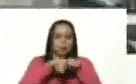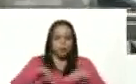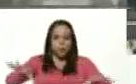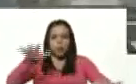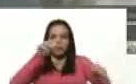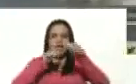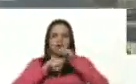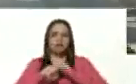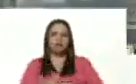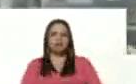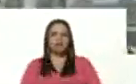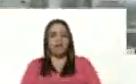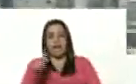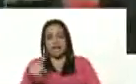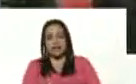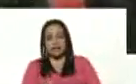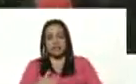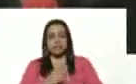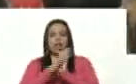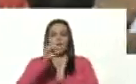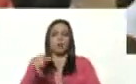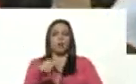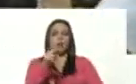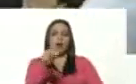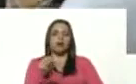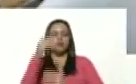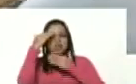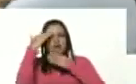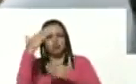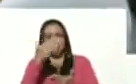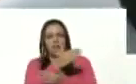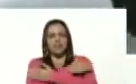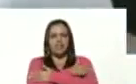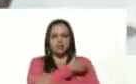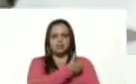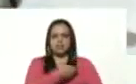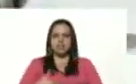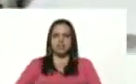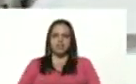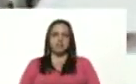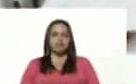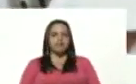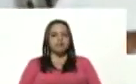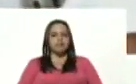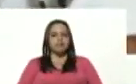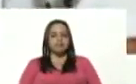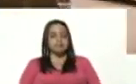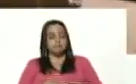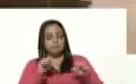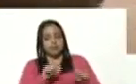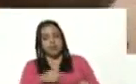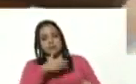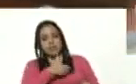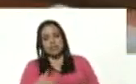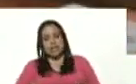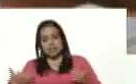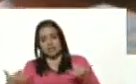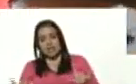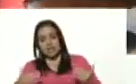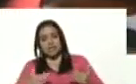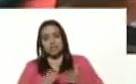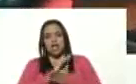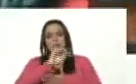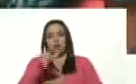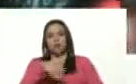San Juan le mandamos un saludo y un abrazo fraterno, señor presidente. Sí, presidente, ya San Juan ha